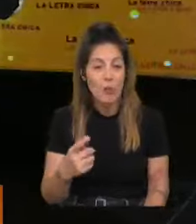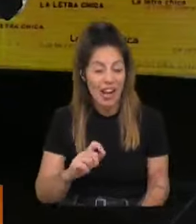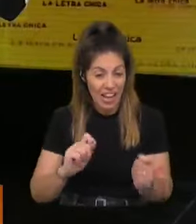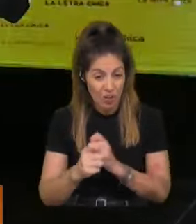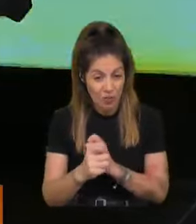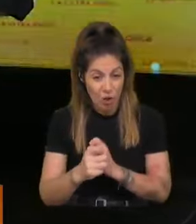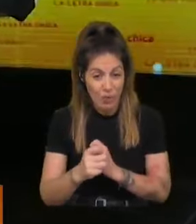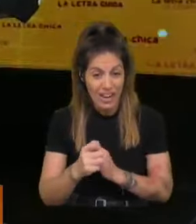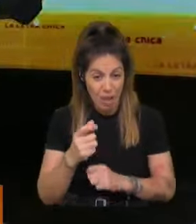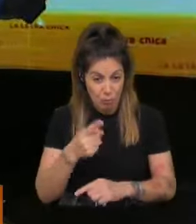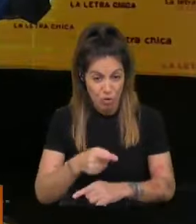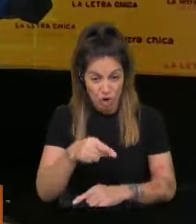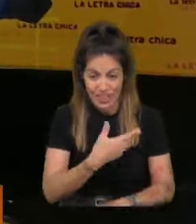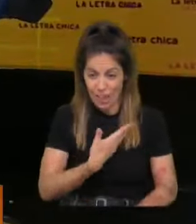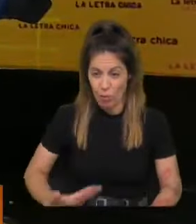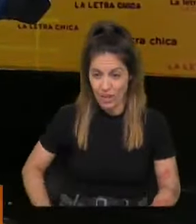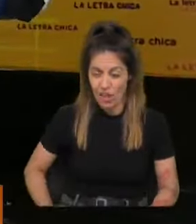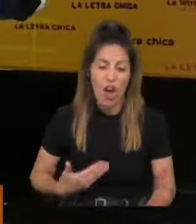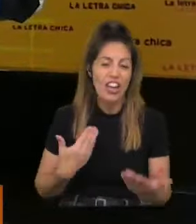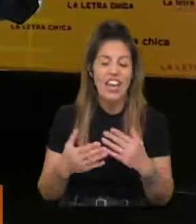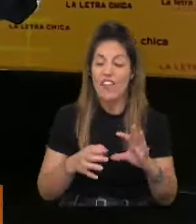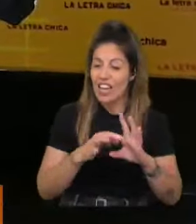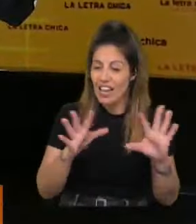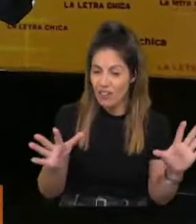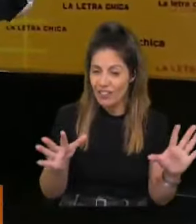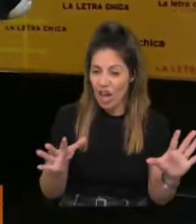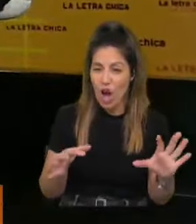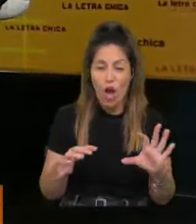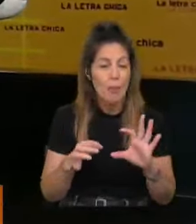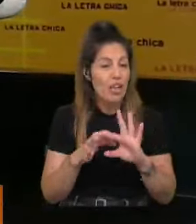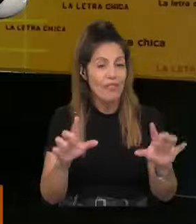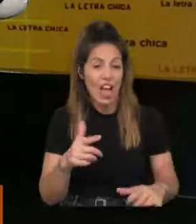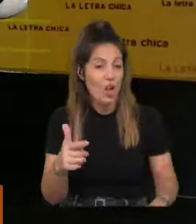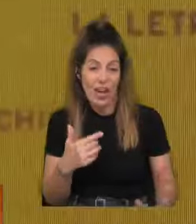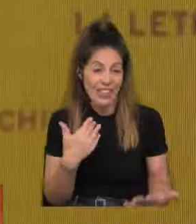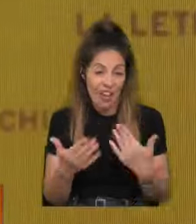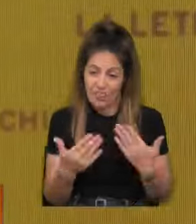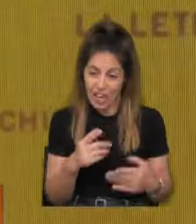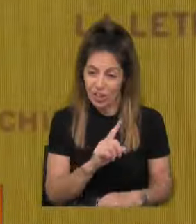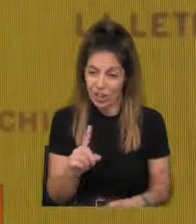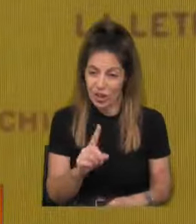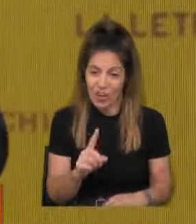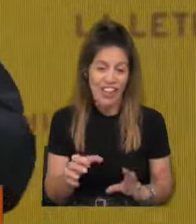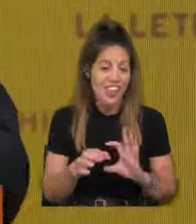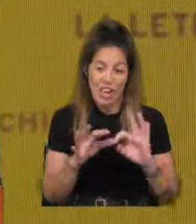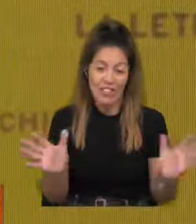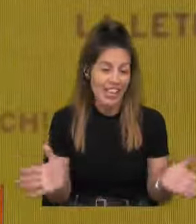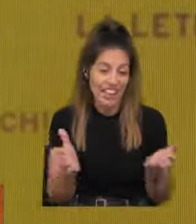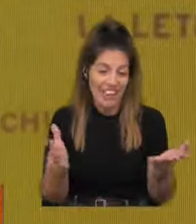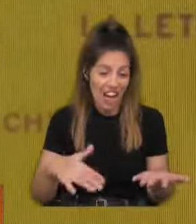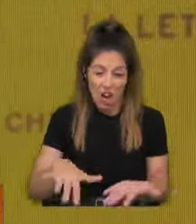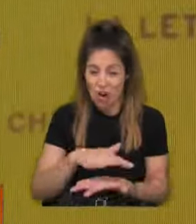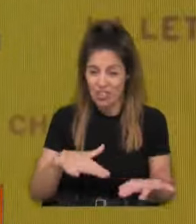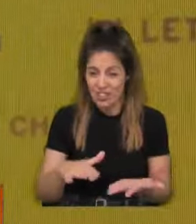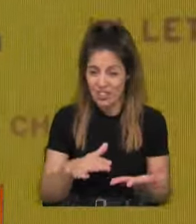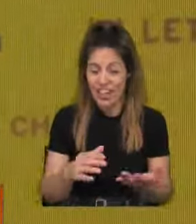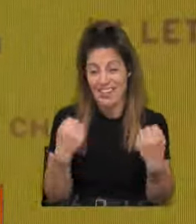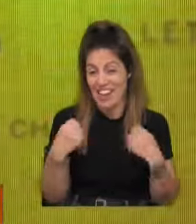que impuso este gobierno que habla mucho de la libertad pero la libertad no hay que hablar la libertad hay que generar las condiciones y el